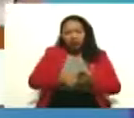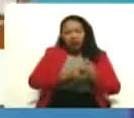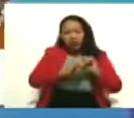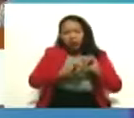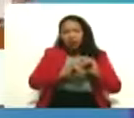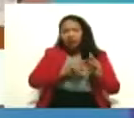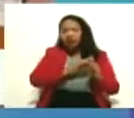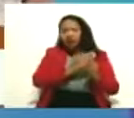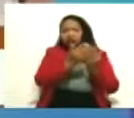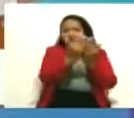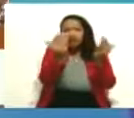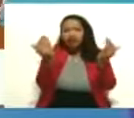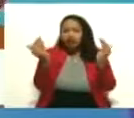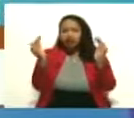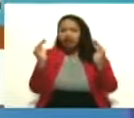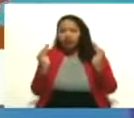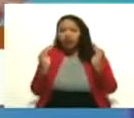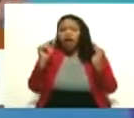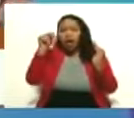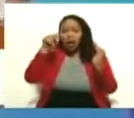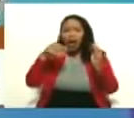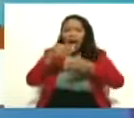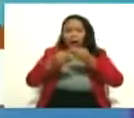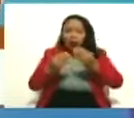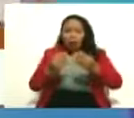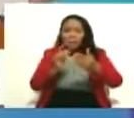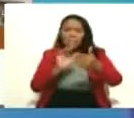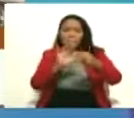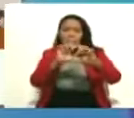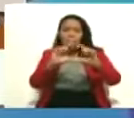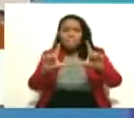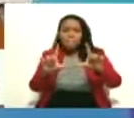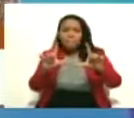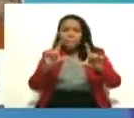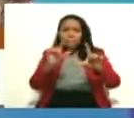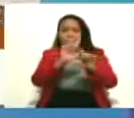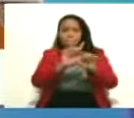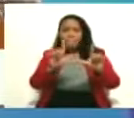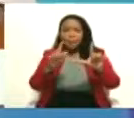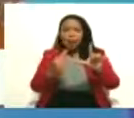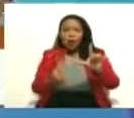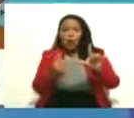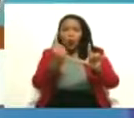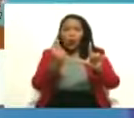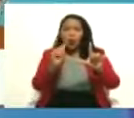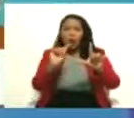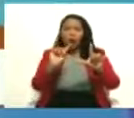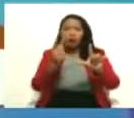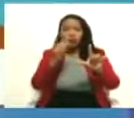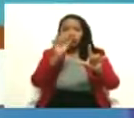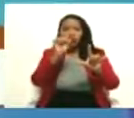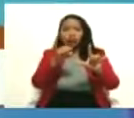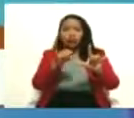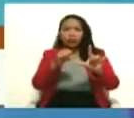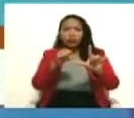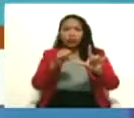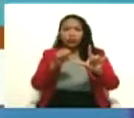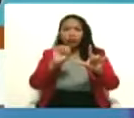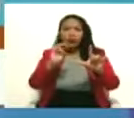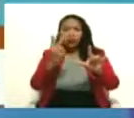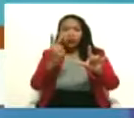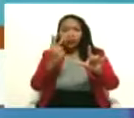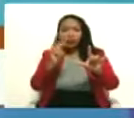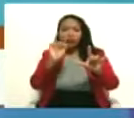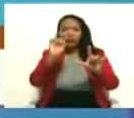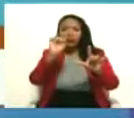la máquina de votación y allí irá apareciendo cada una de las preguntas. Pregunta número 1. No, votamos sí. Pregunta